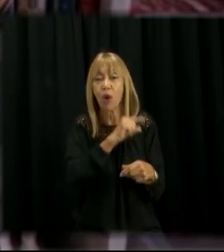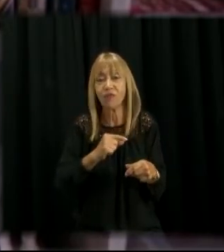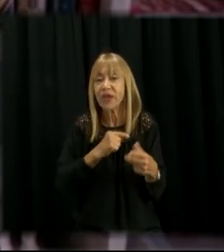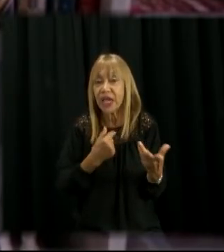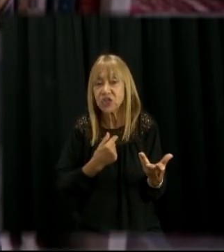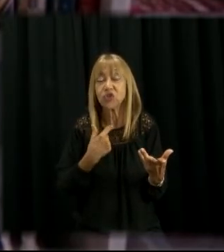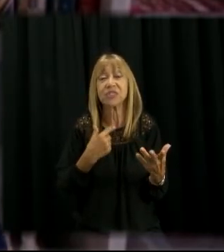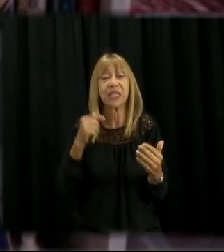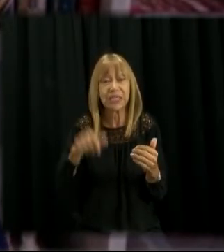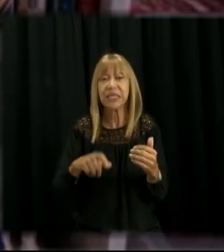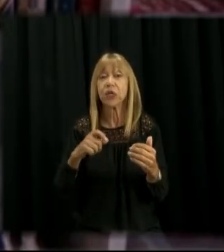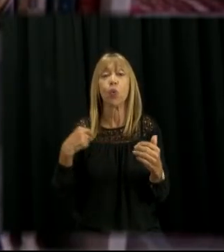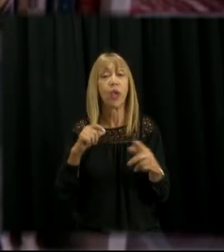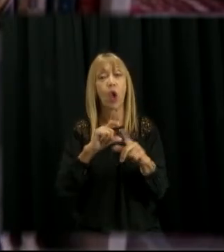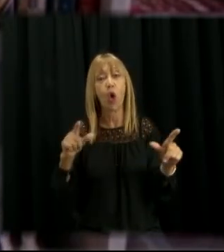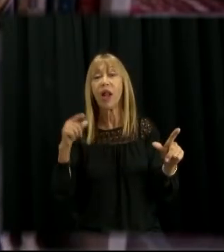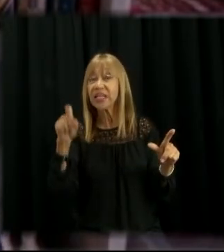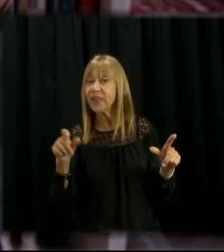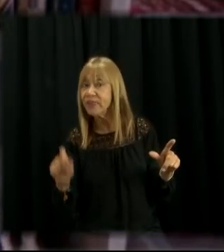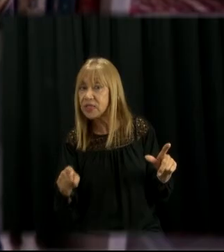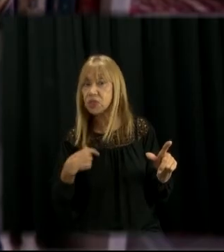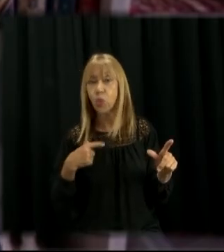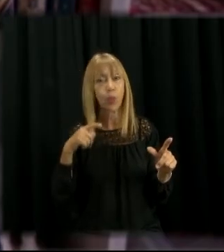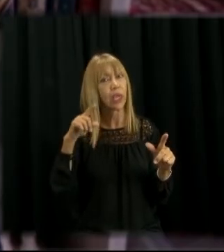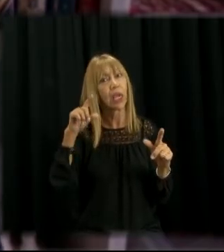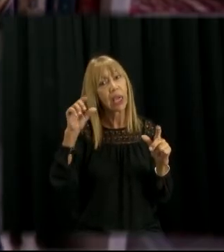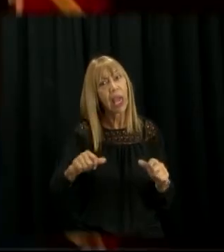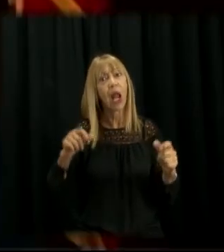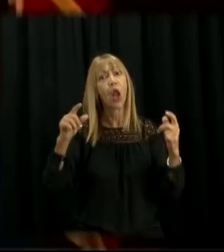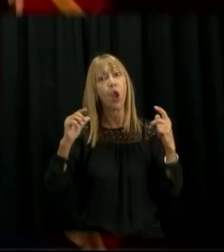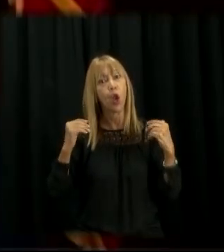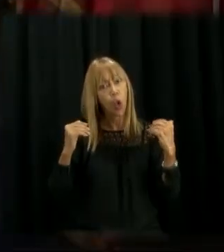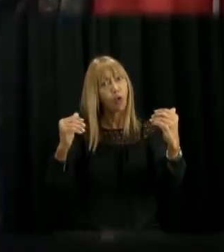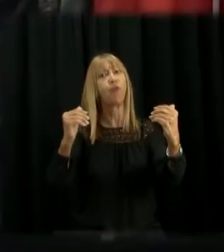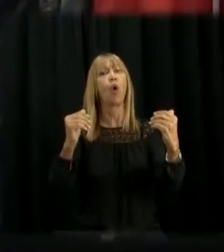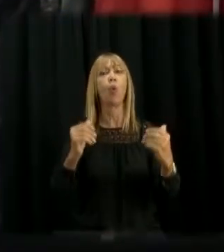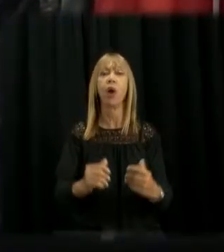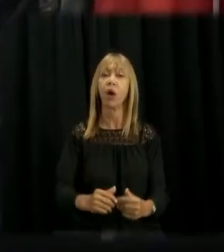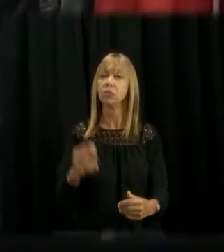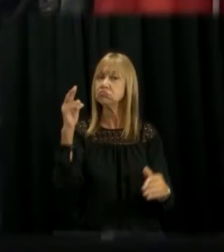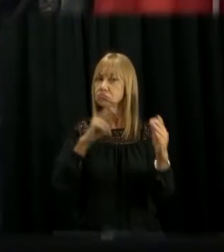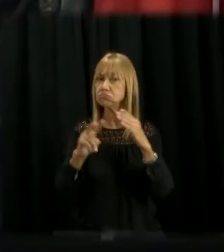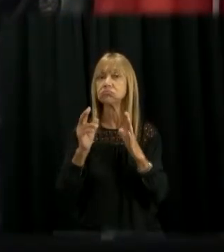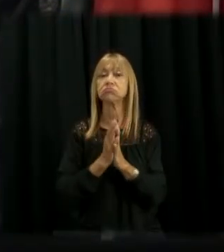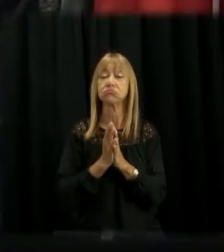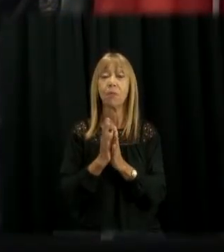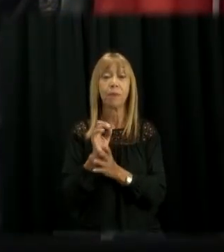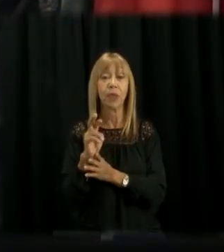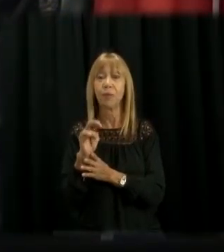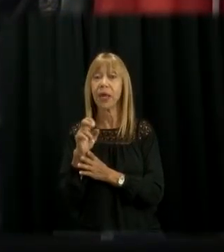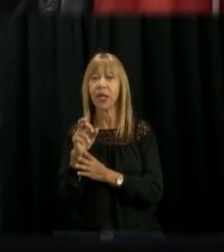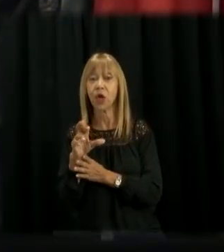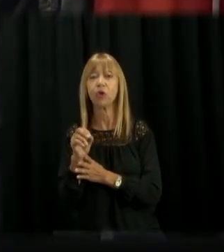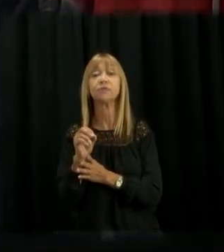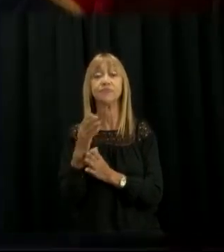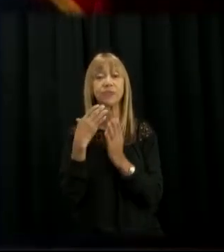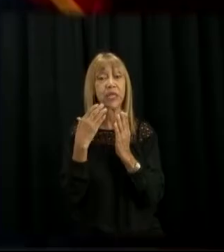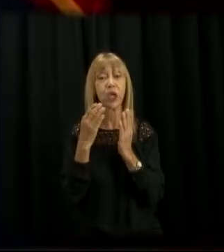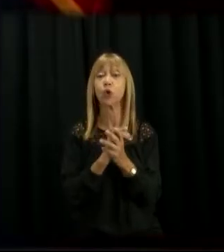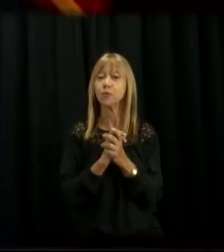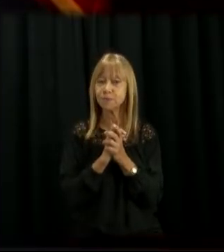cualificaciones. Tienen que esto ya pasarlo, tienen que hacerlo. Necesitamos esto para adelantar el camino. Señor Marrero.